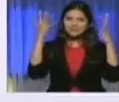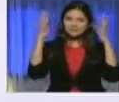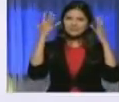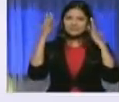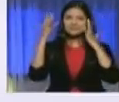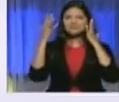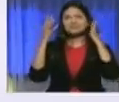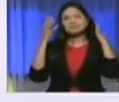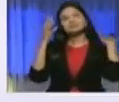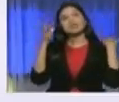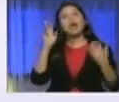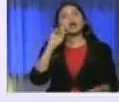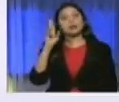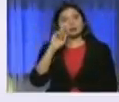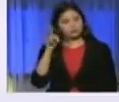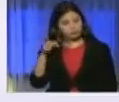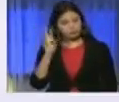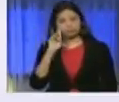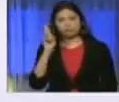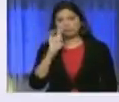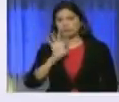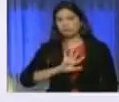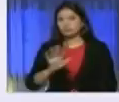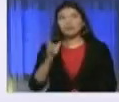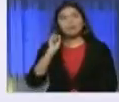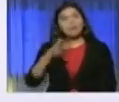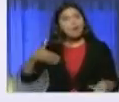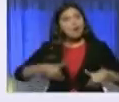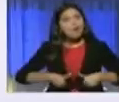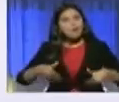Correcto, estoy de acuerdo totalmente. Hagamos el esfuerzo,